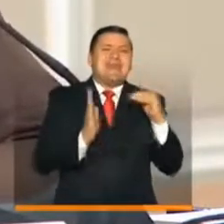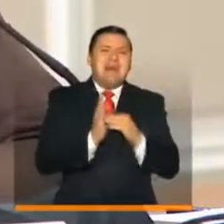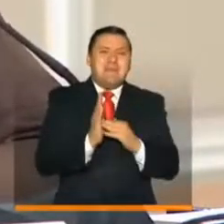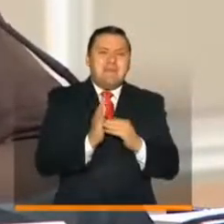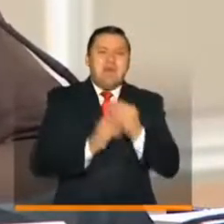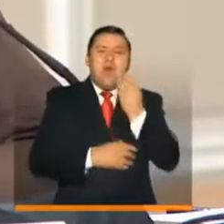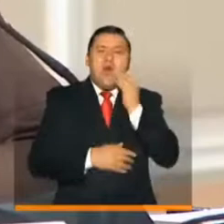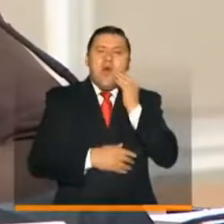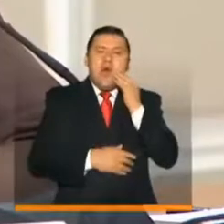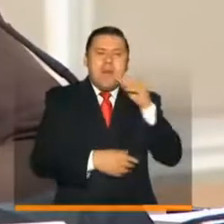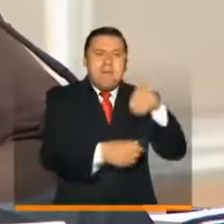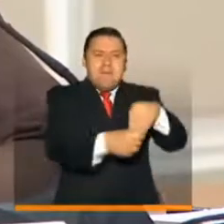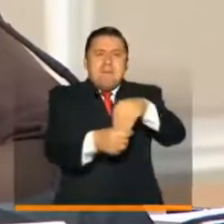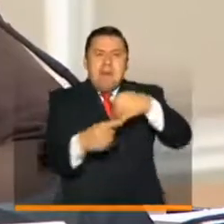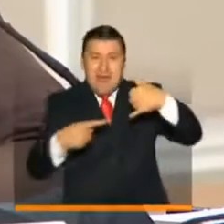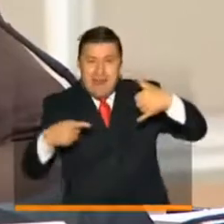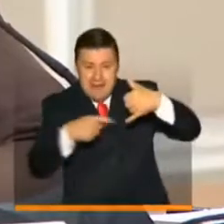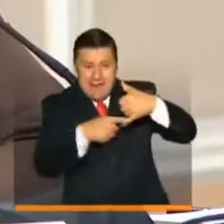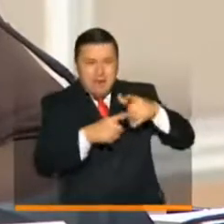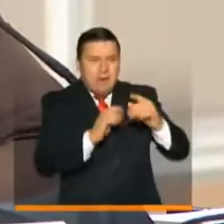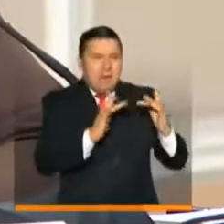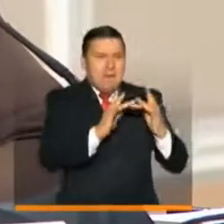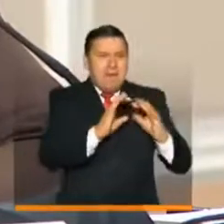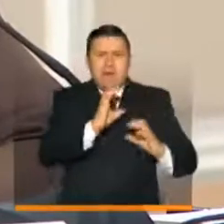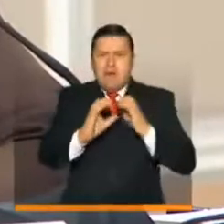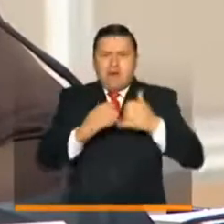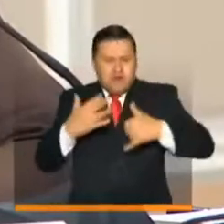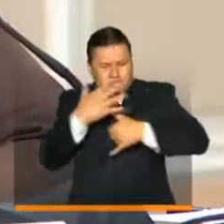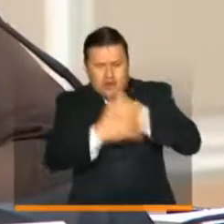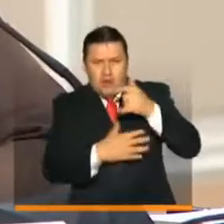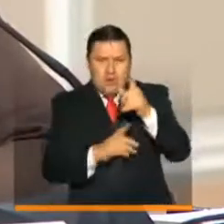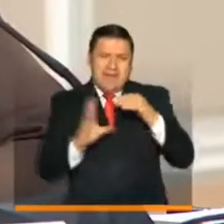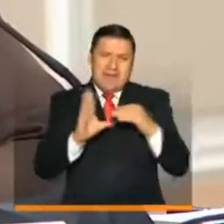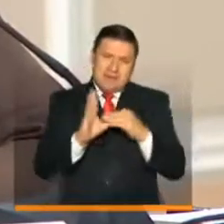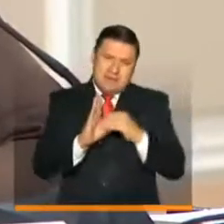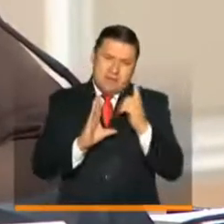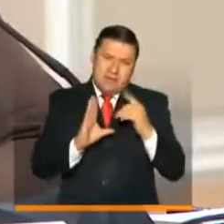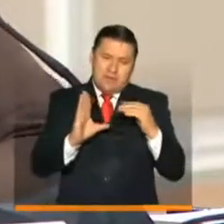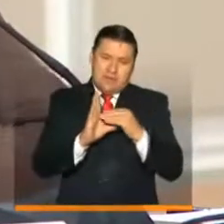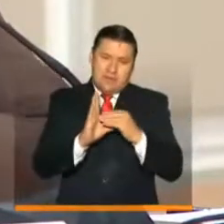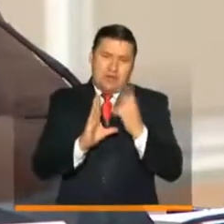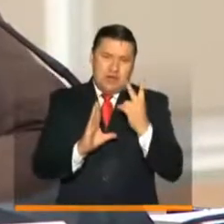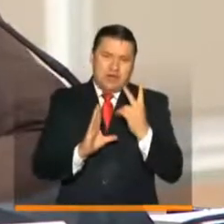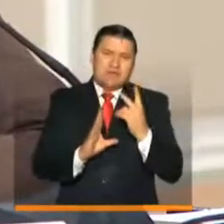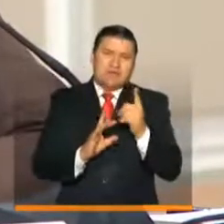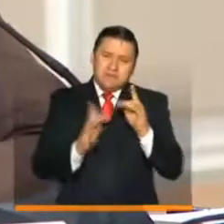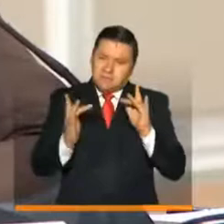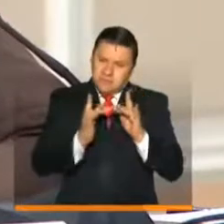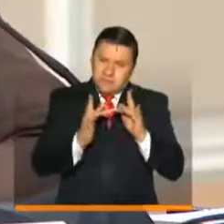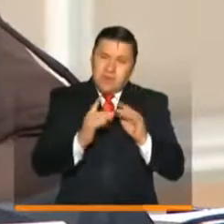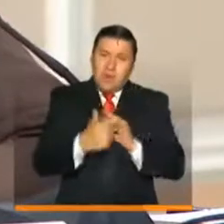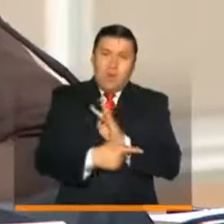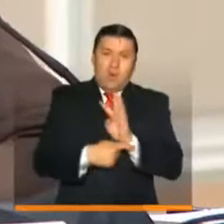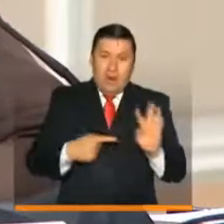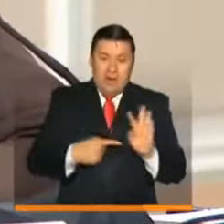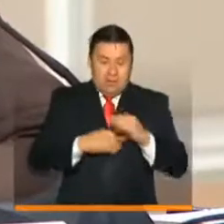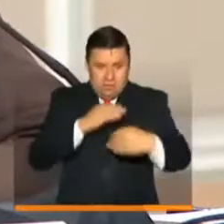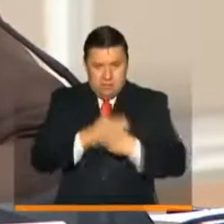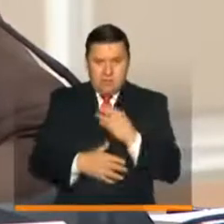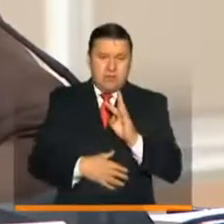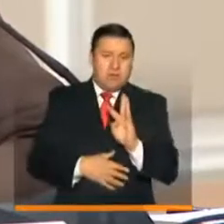hogares. Y hoy quiero decirle a todos los colombianos de estrato 1 y 2, que se conecten a nuestra página web